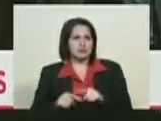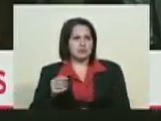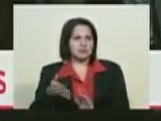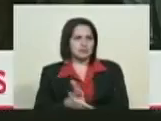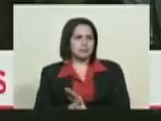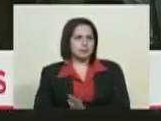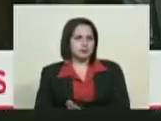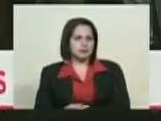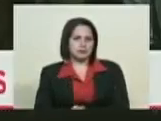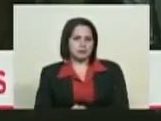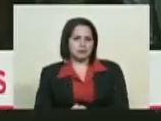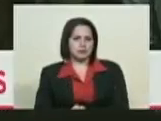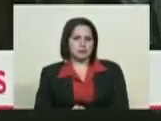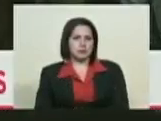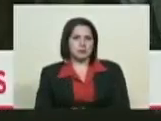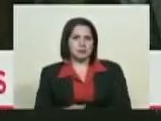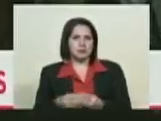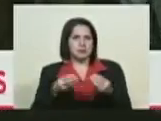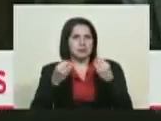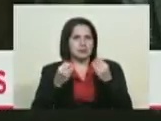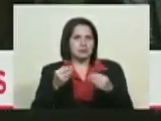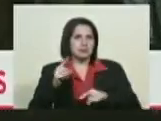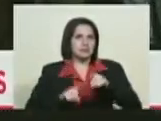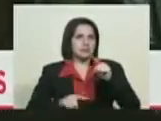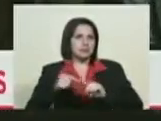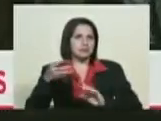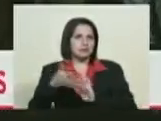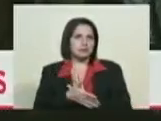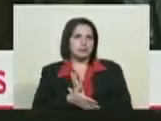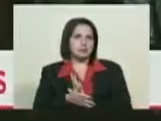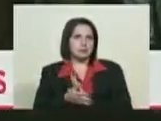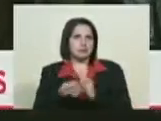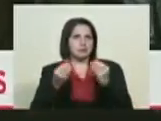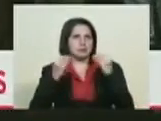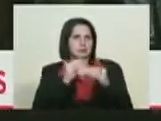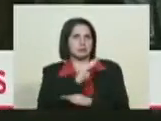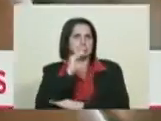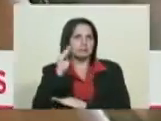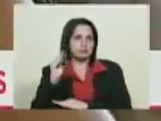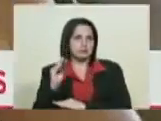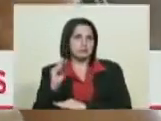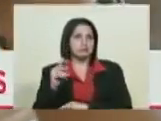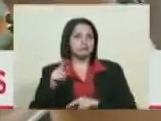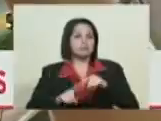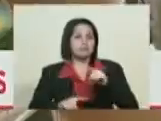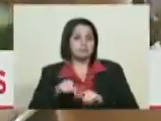Con el carnet de la patria hemos creado nuevas formas de protección al pueblo.